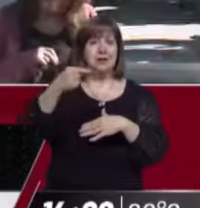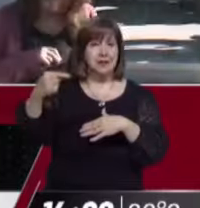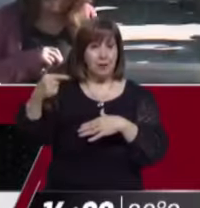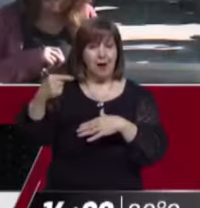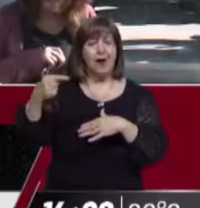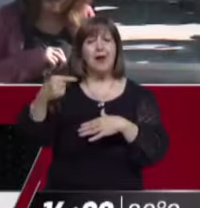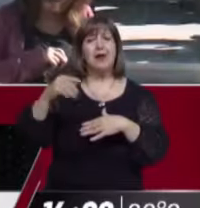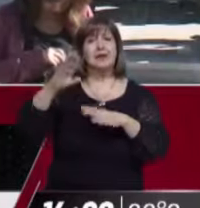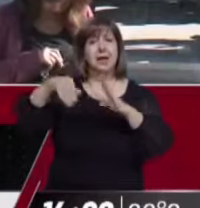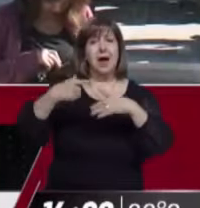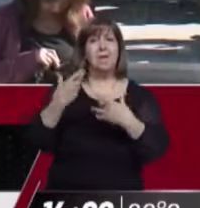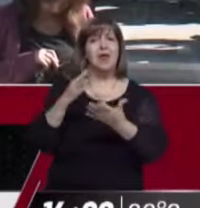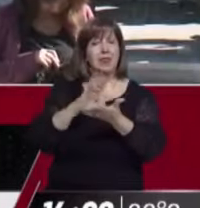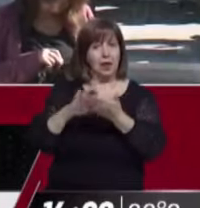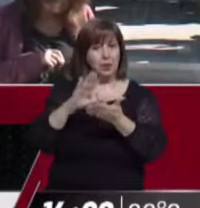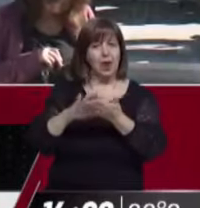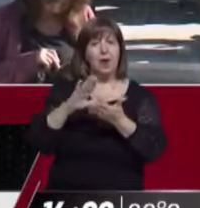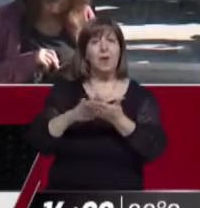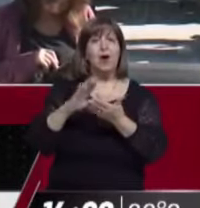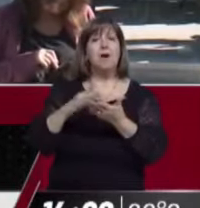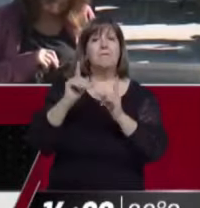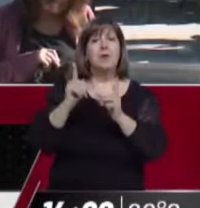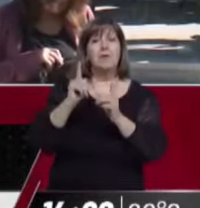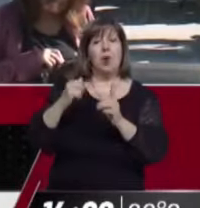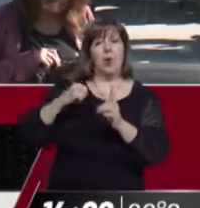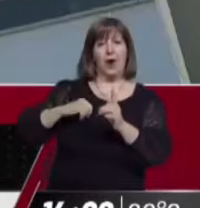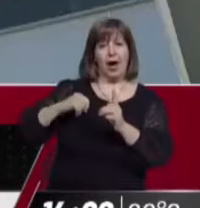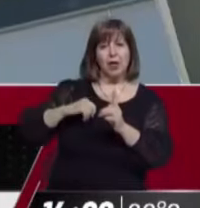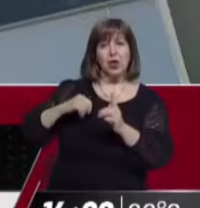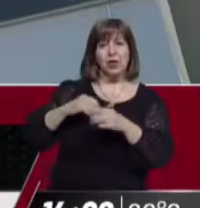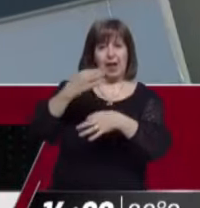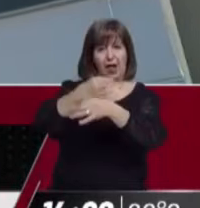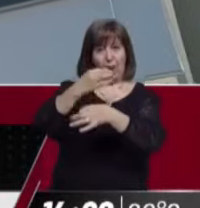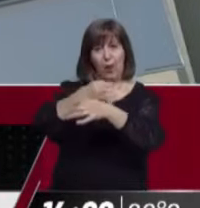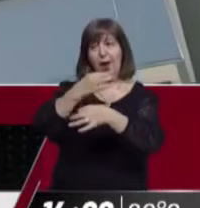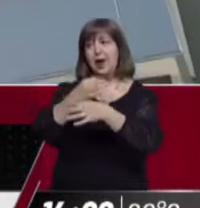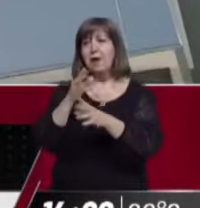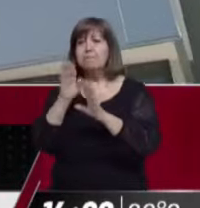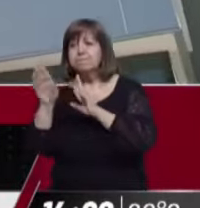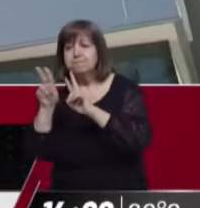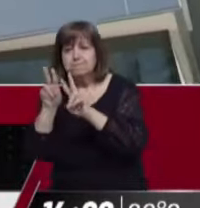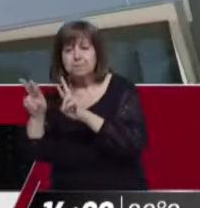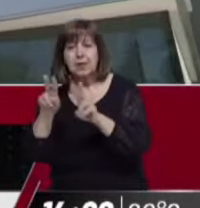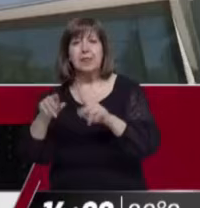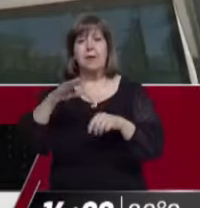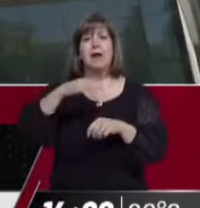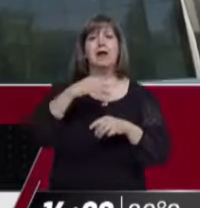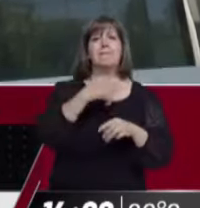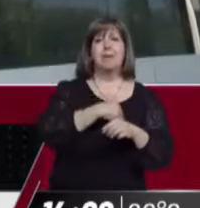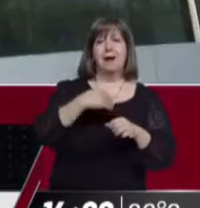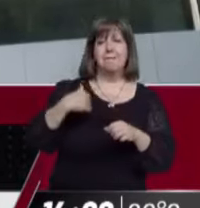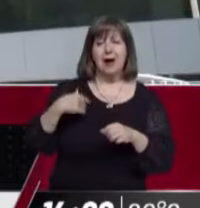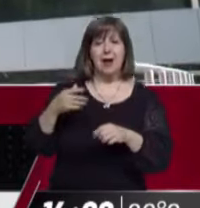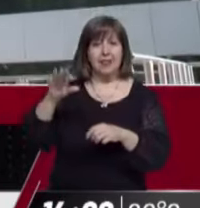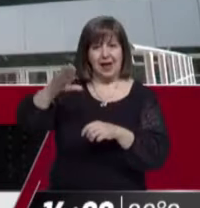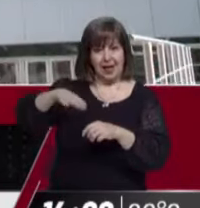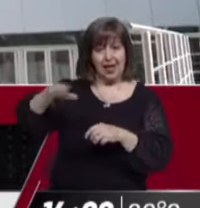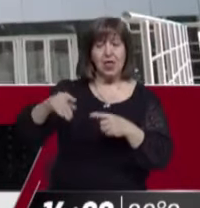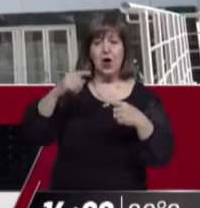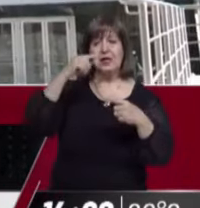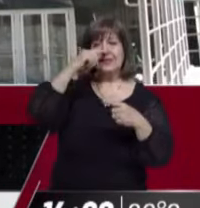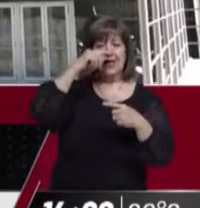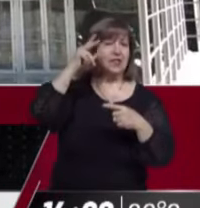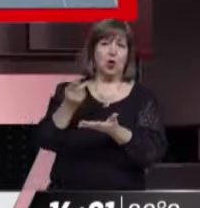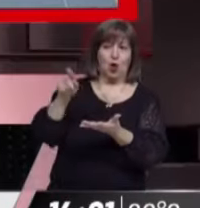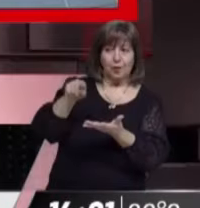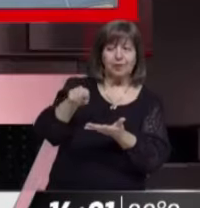una nueva inspección ocular en el baño del establecimiento. Habrá citaciones para la mamá del menor, como así también para la abuela. Esto va a ser el 7 y el